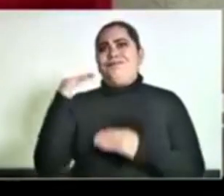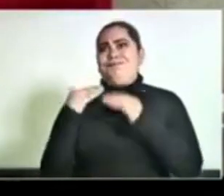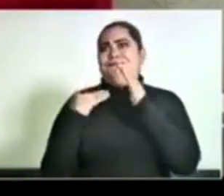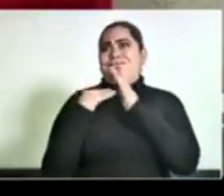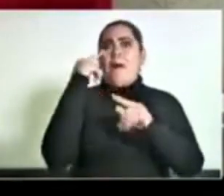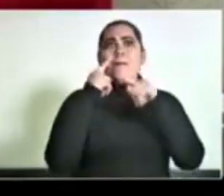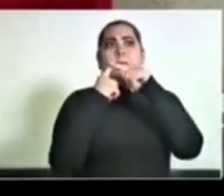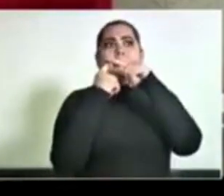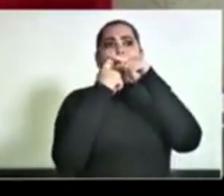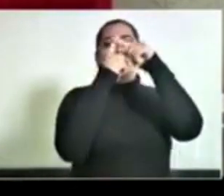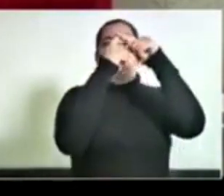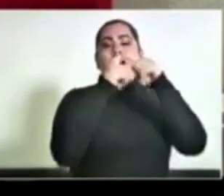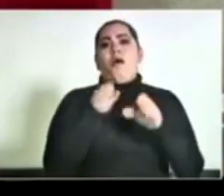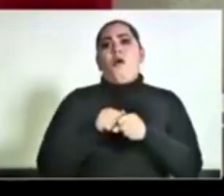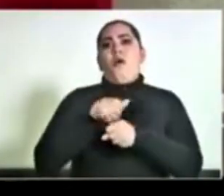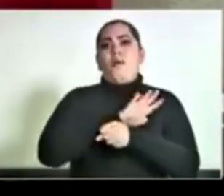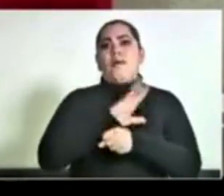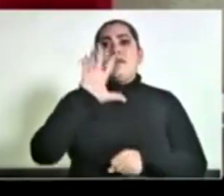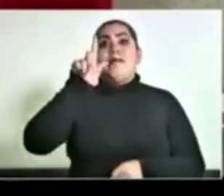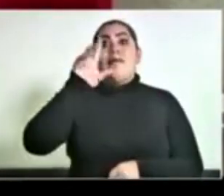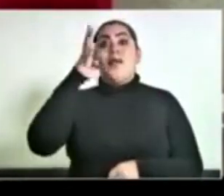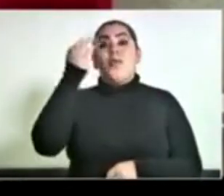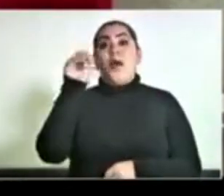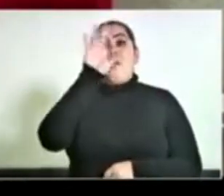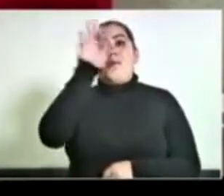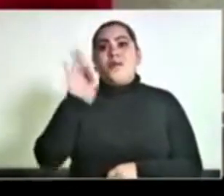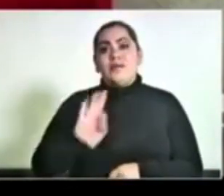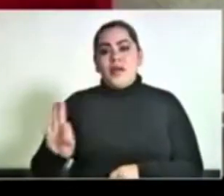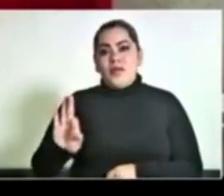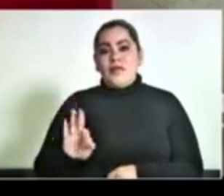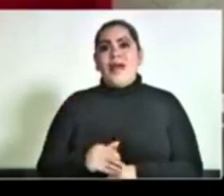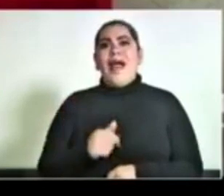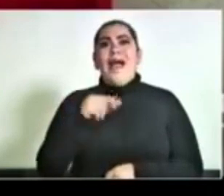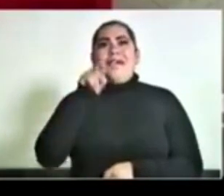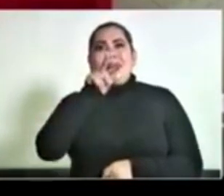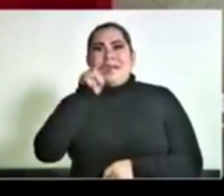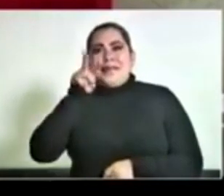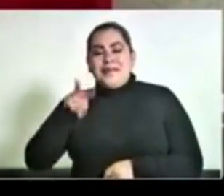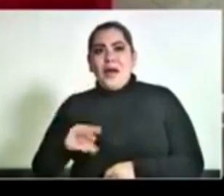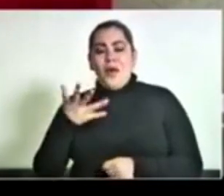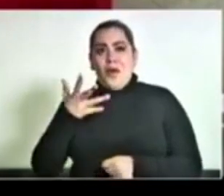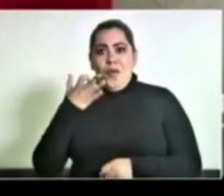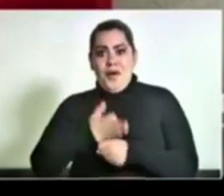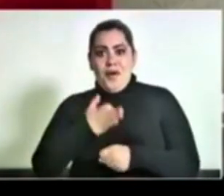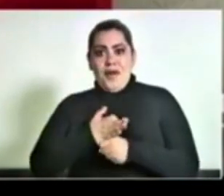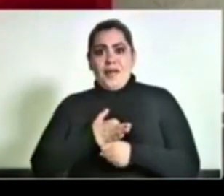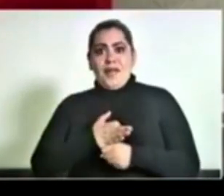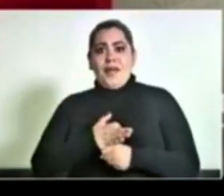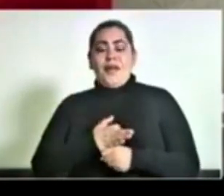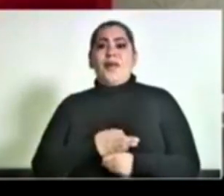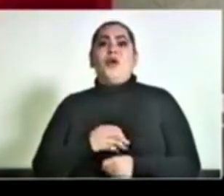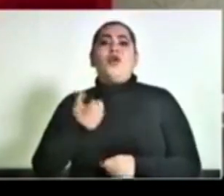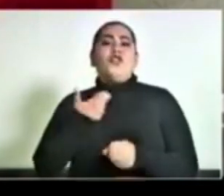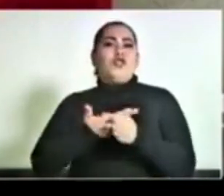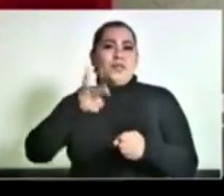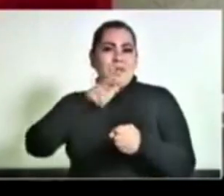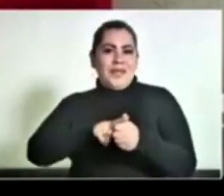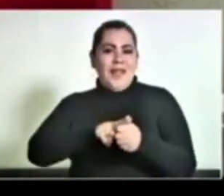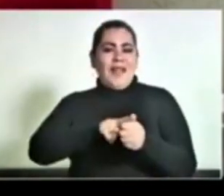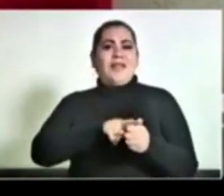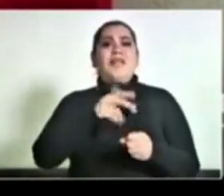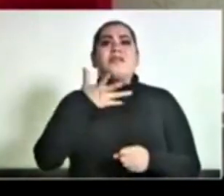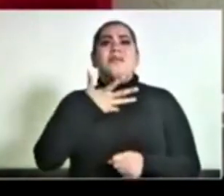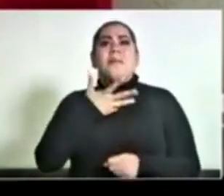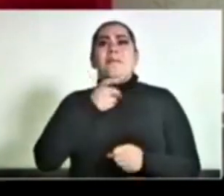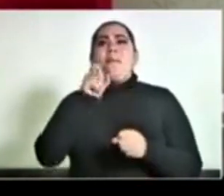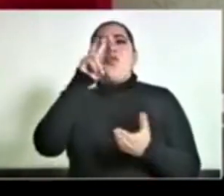tiene positivos, con el 69%. Dentro de los casos activos, incluyendo ambulatorios y hospitalizados,